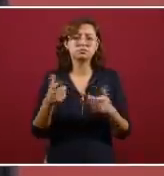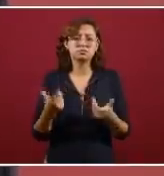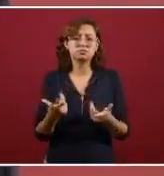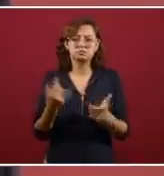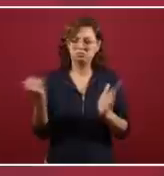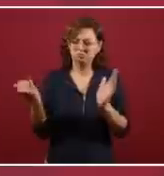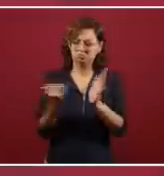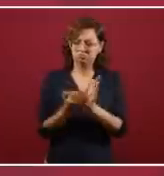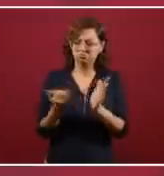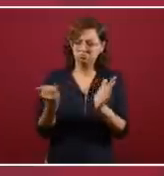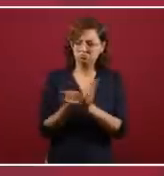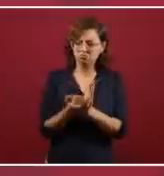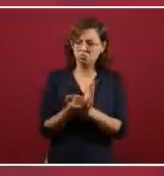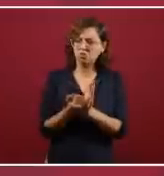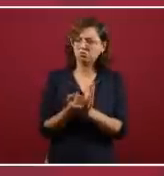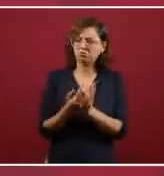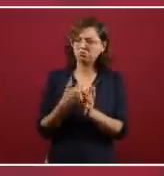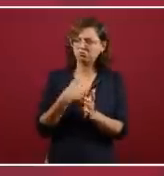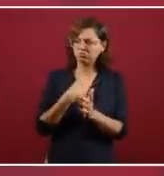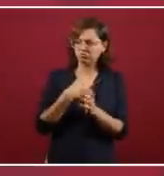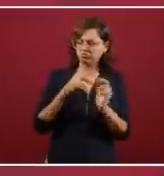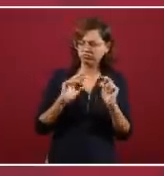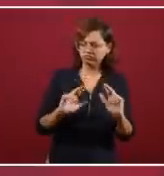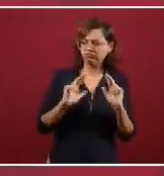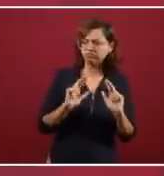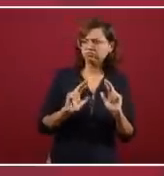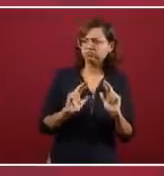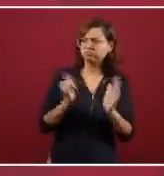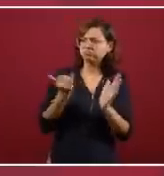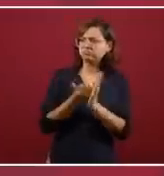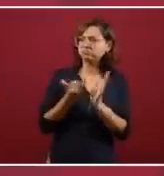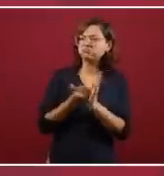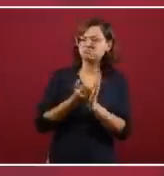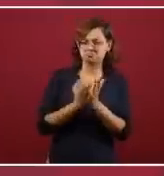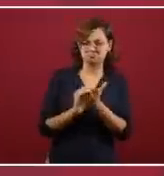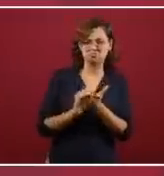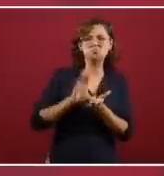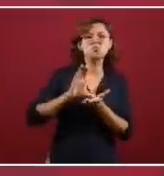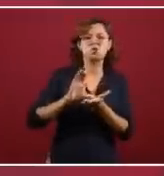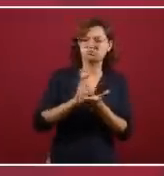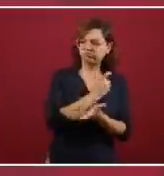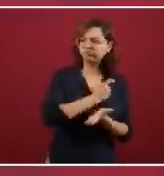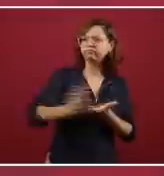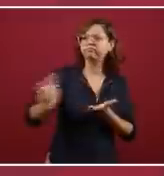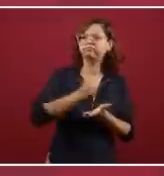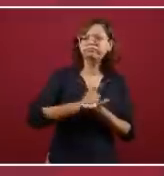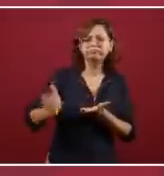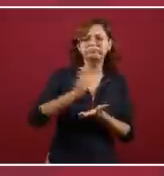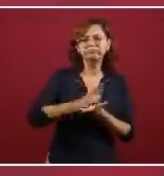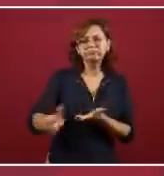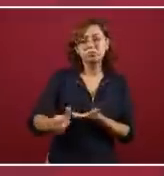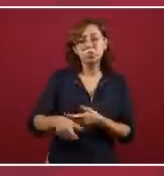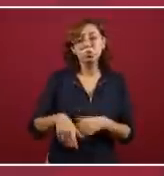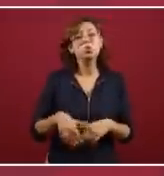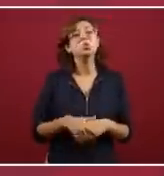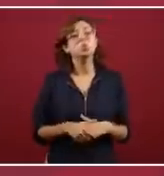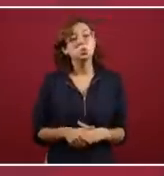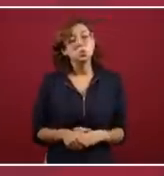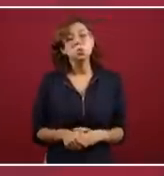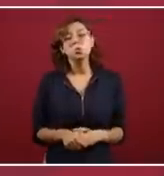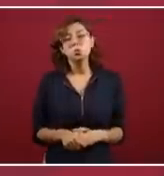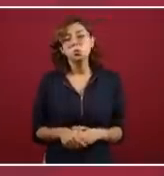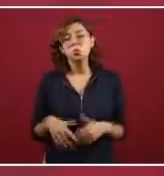impuestos de esa forma, o sea, entregando sus bienes. O sea, es